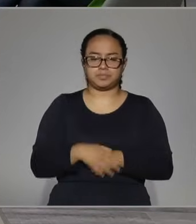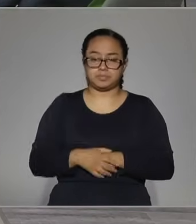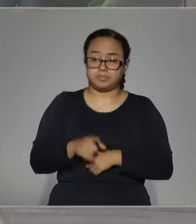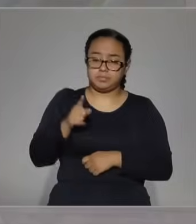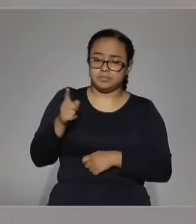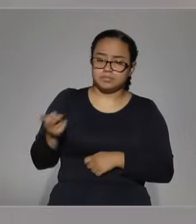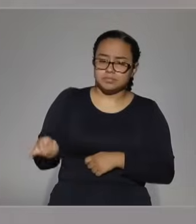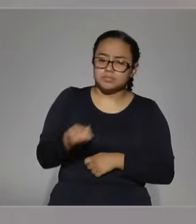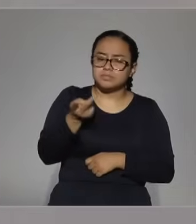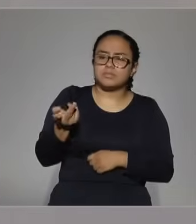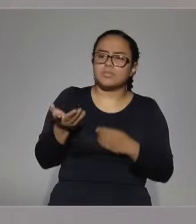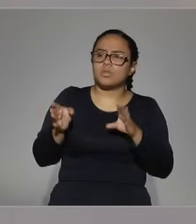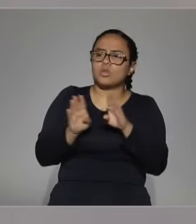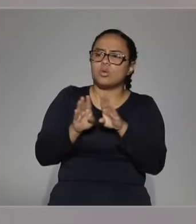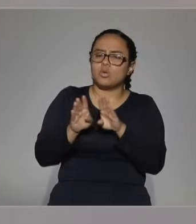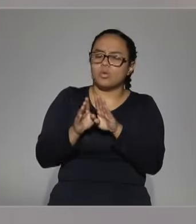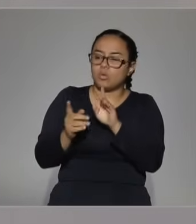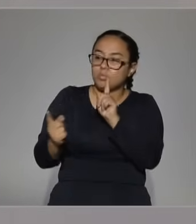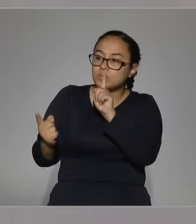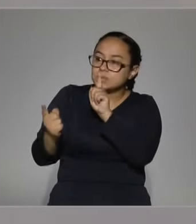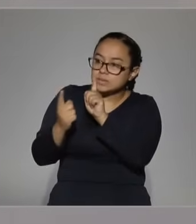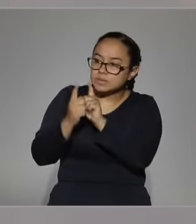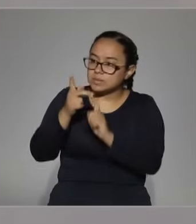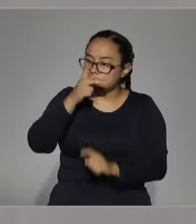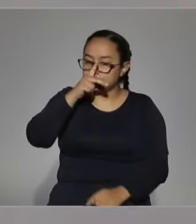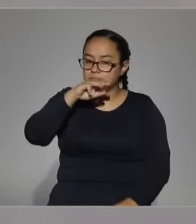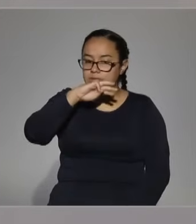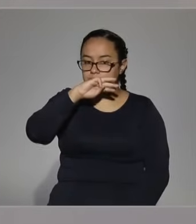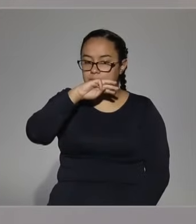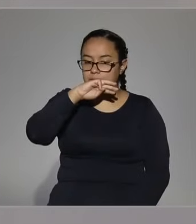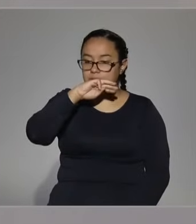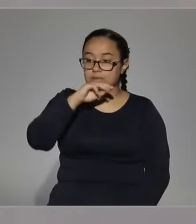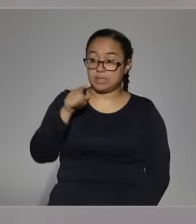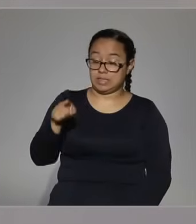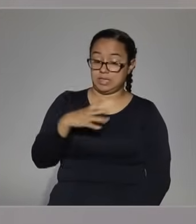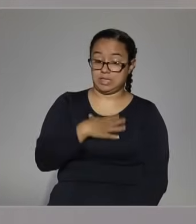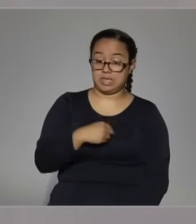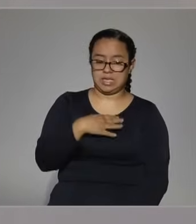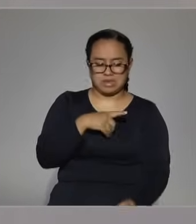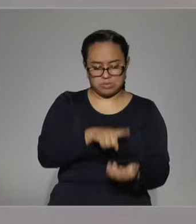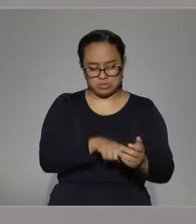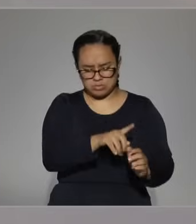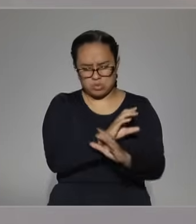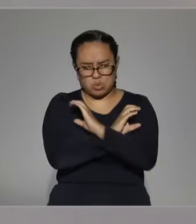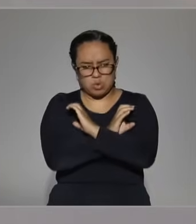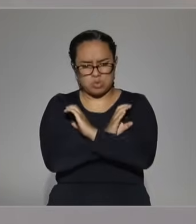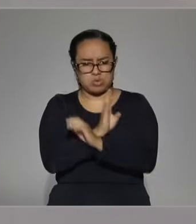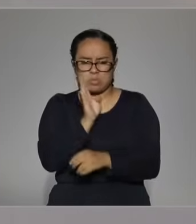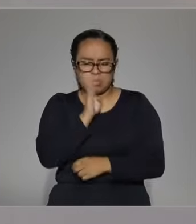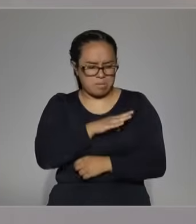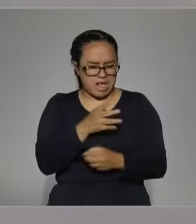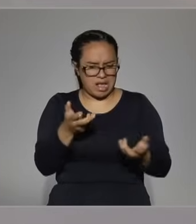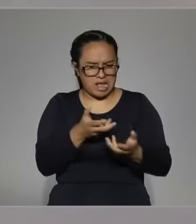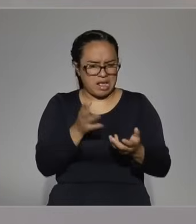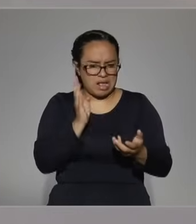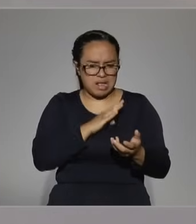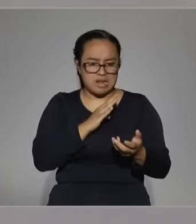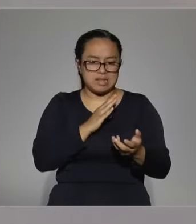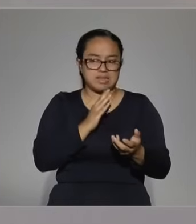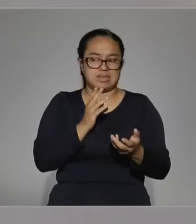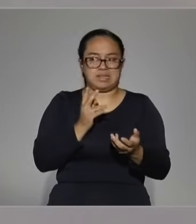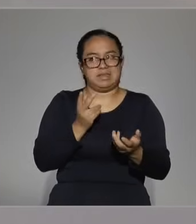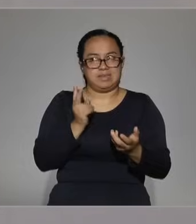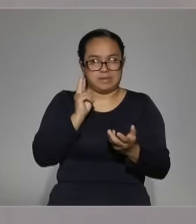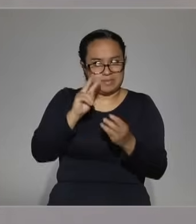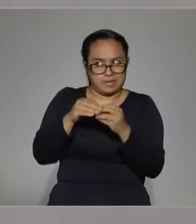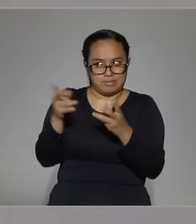ella pregunta cómo puede acercarse a los padres que sus hijos tienen mala conducta y evidentemente pues es